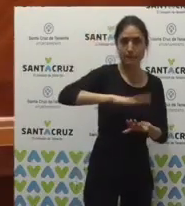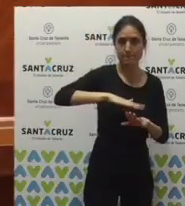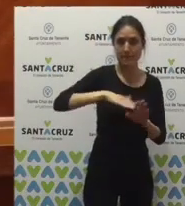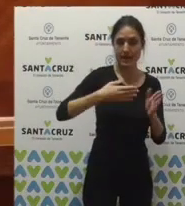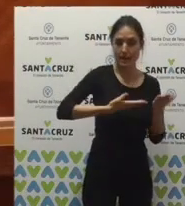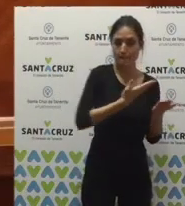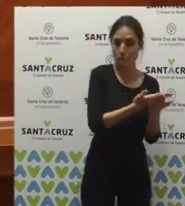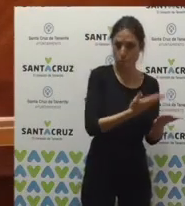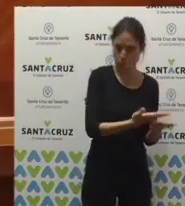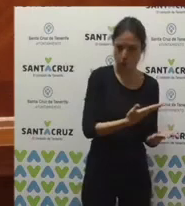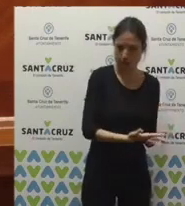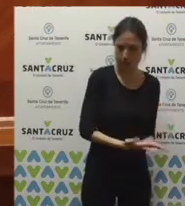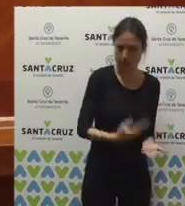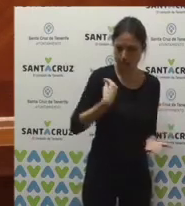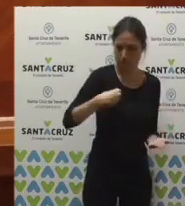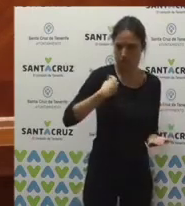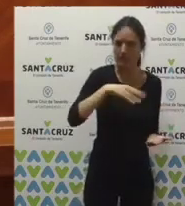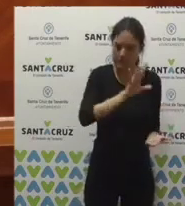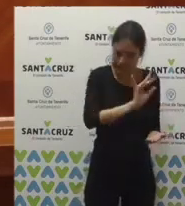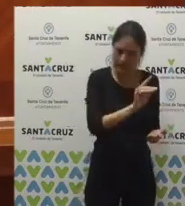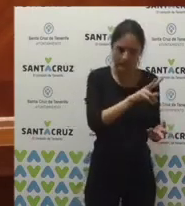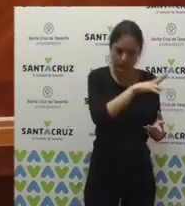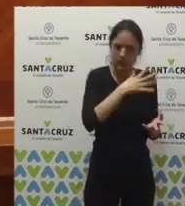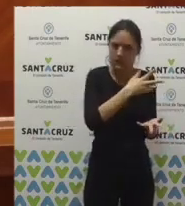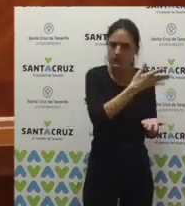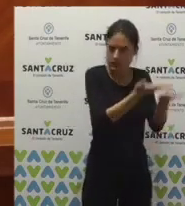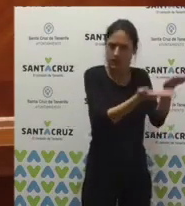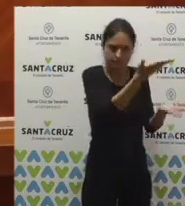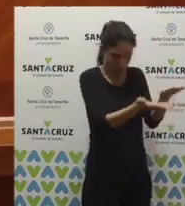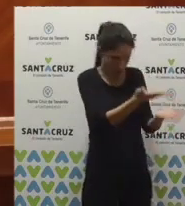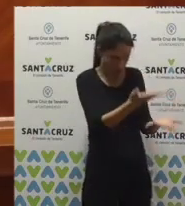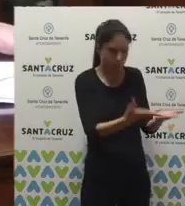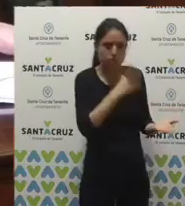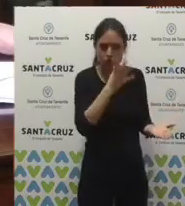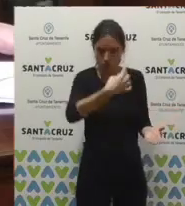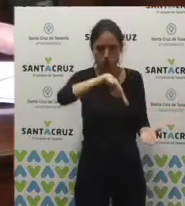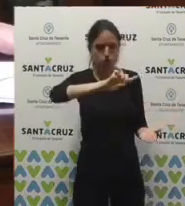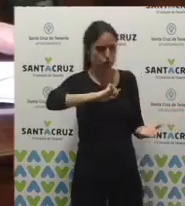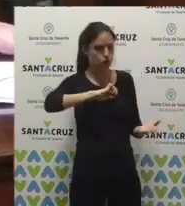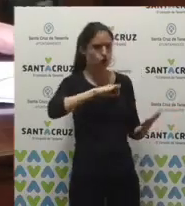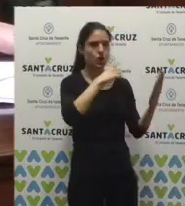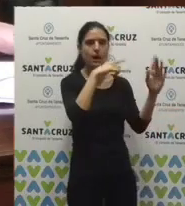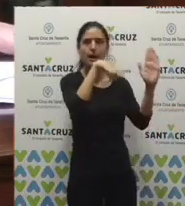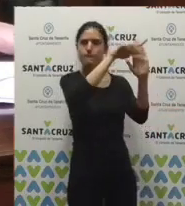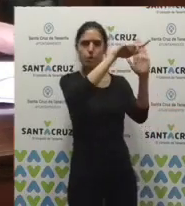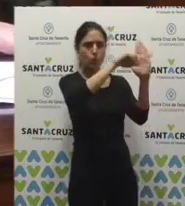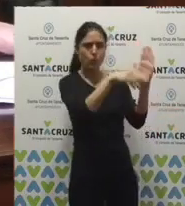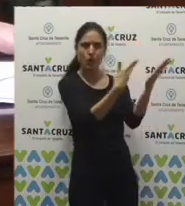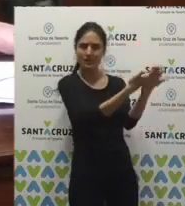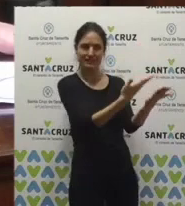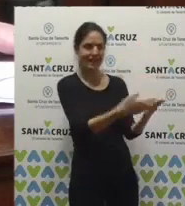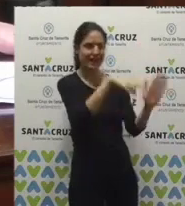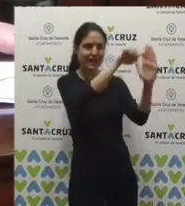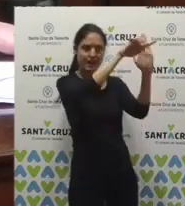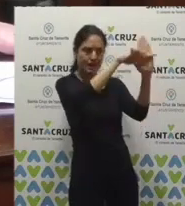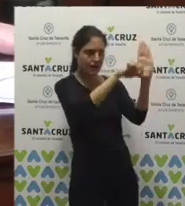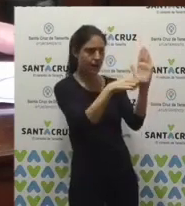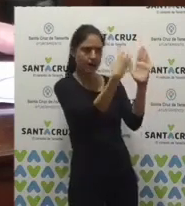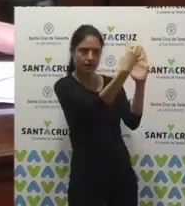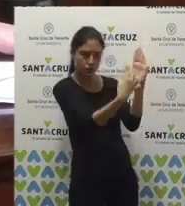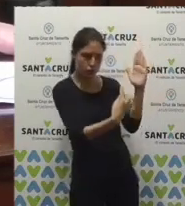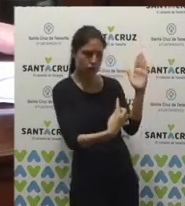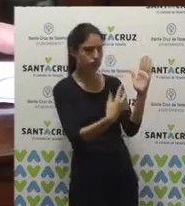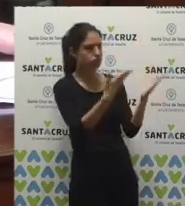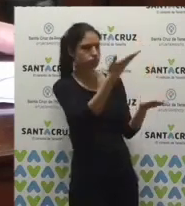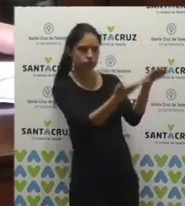sí que se valoraron por supuesto que sí porque nosotros tenemos muy muy en cuenta todas y cada una de las propuestas que se hacen pero que